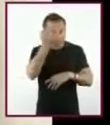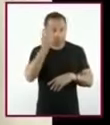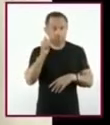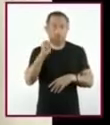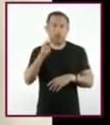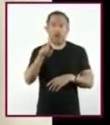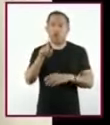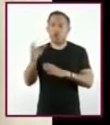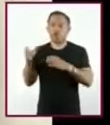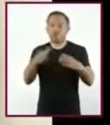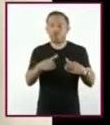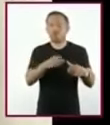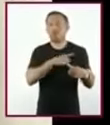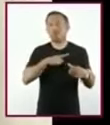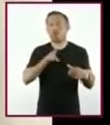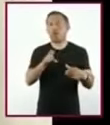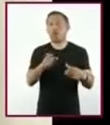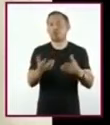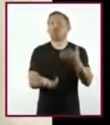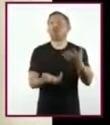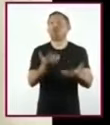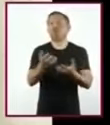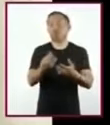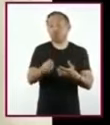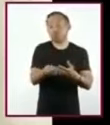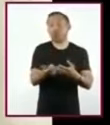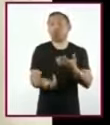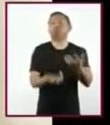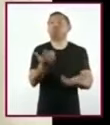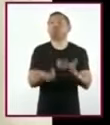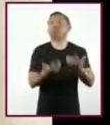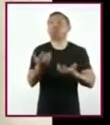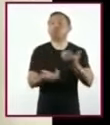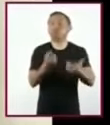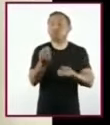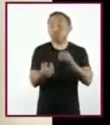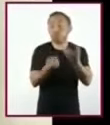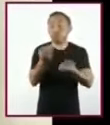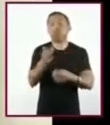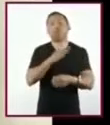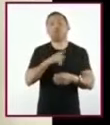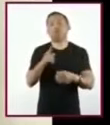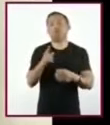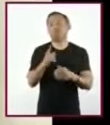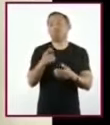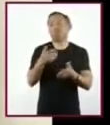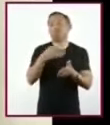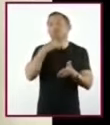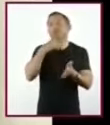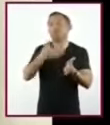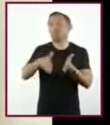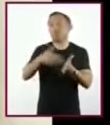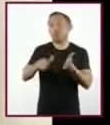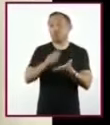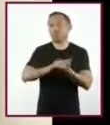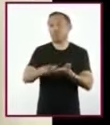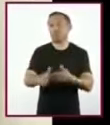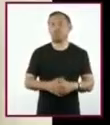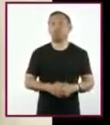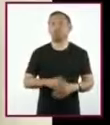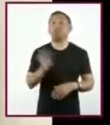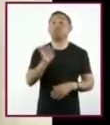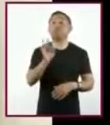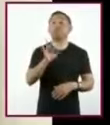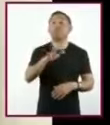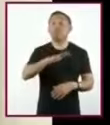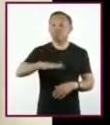evitar problemas de contaminación. Sobre todo, digamos así, en las zonas donde, si tú vives en una